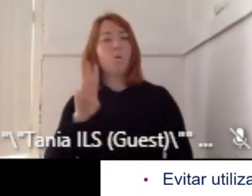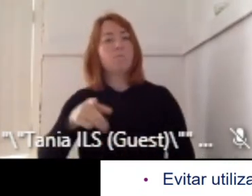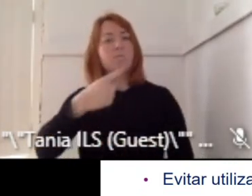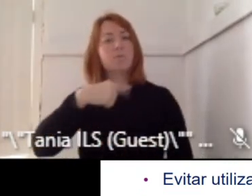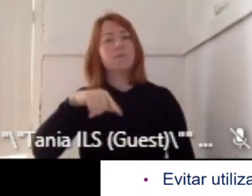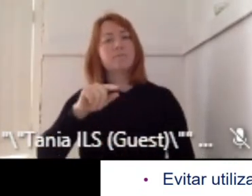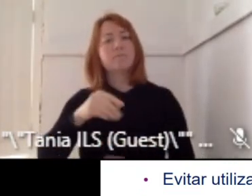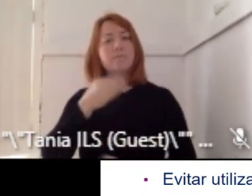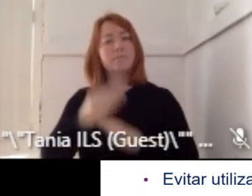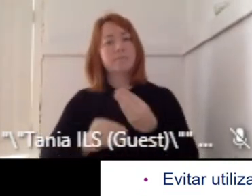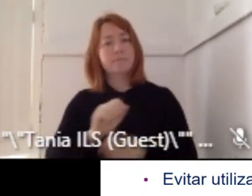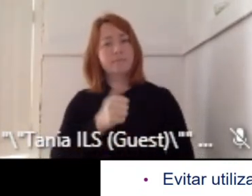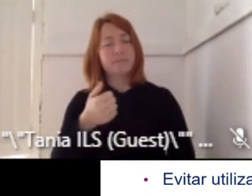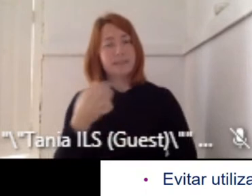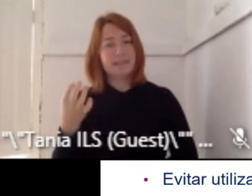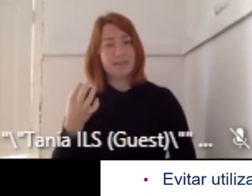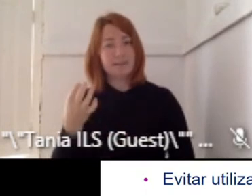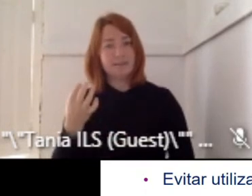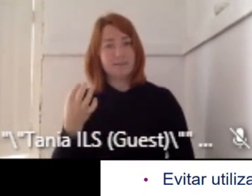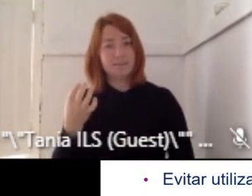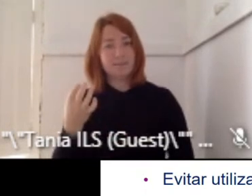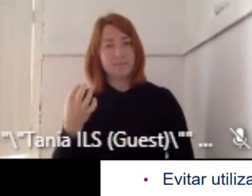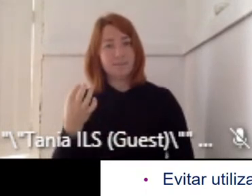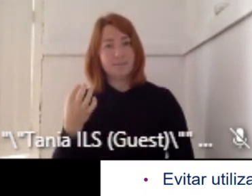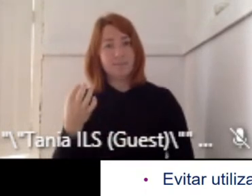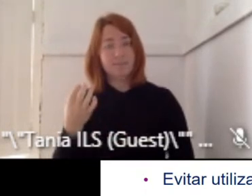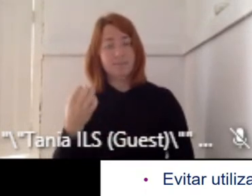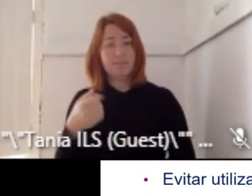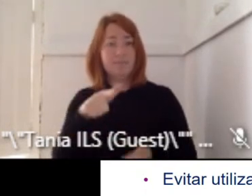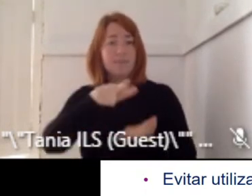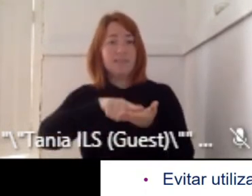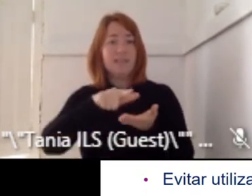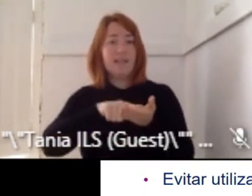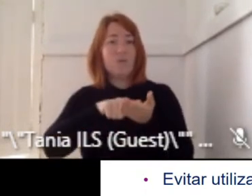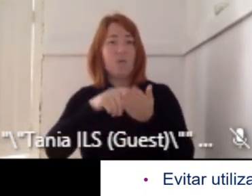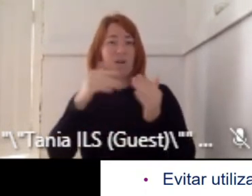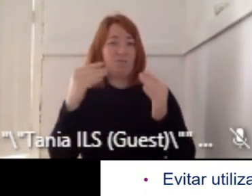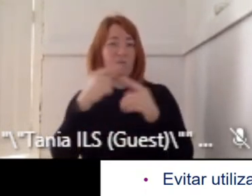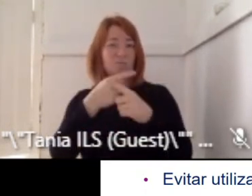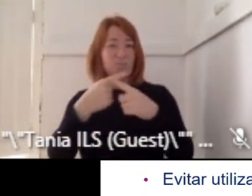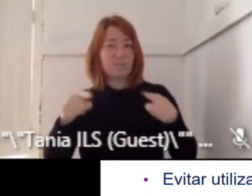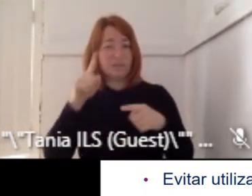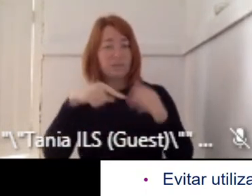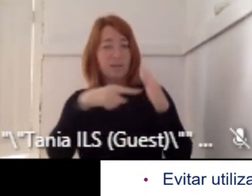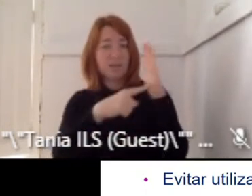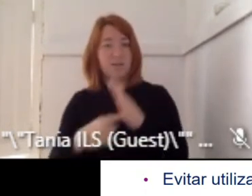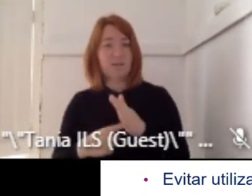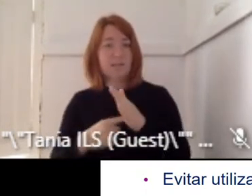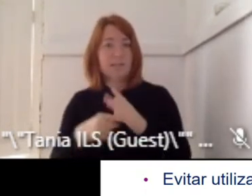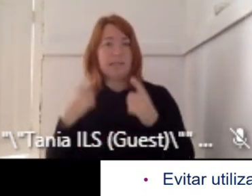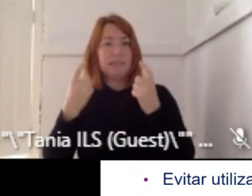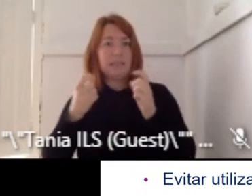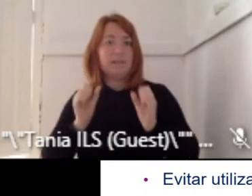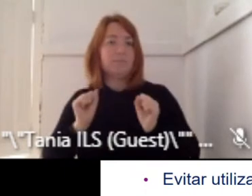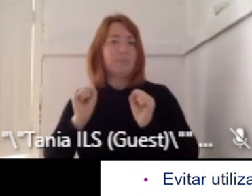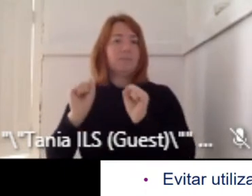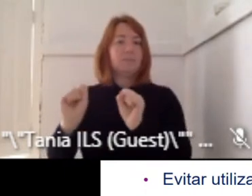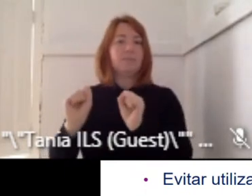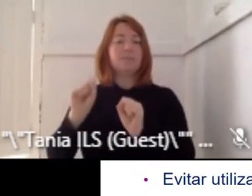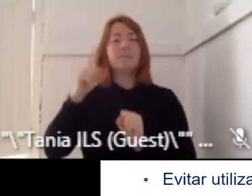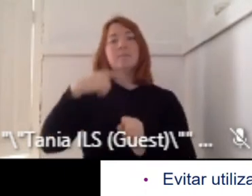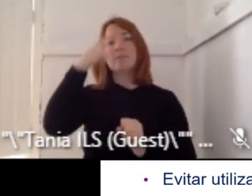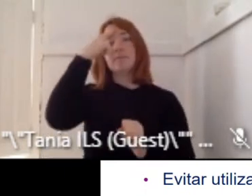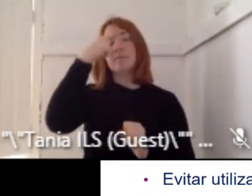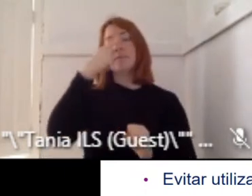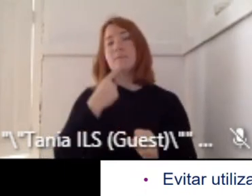es evitar utilizar la lengua de forma desigual y discriminatoria y cambiar la imagen androcéntrica que transmiten